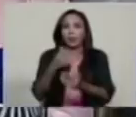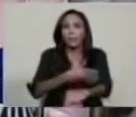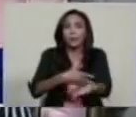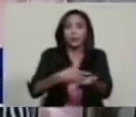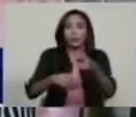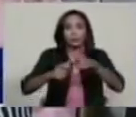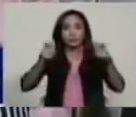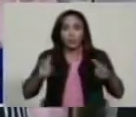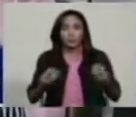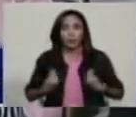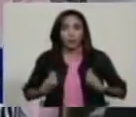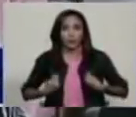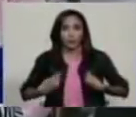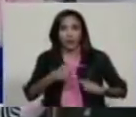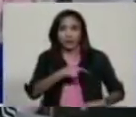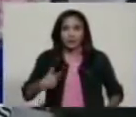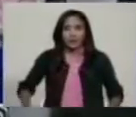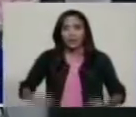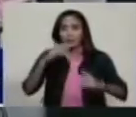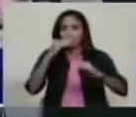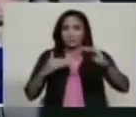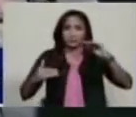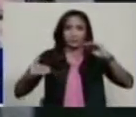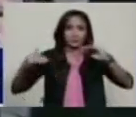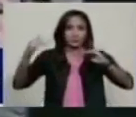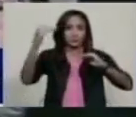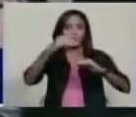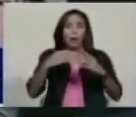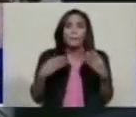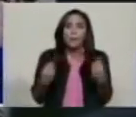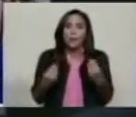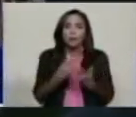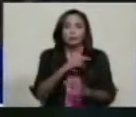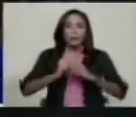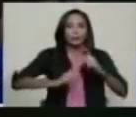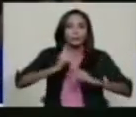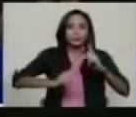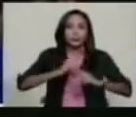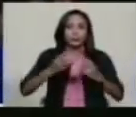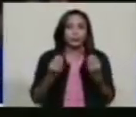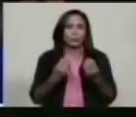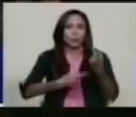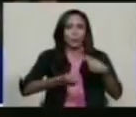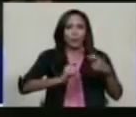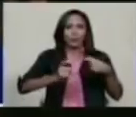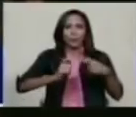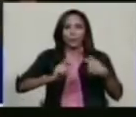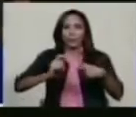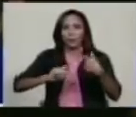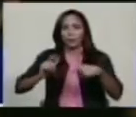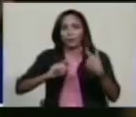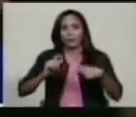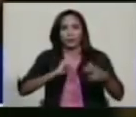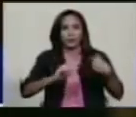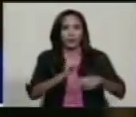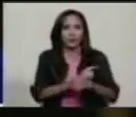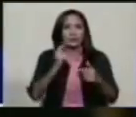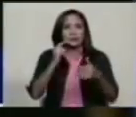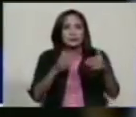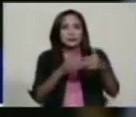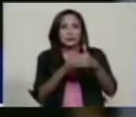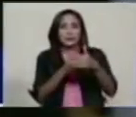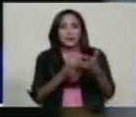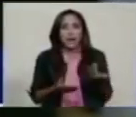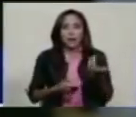millones de habitantes, tiene una alta demanda de productos, bienes y servicios que hace que de alguna u otra manera el redireccionamiento de los